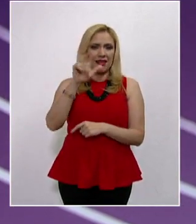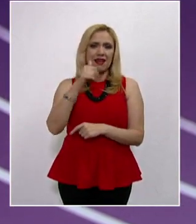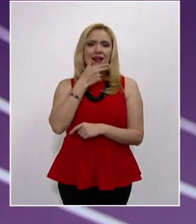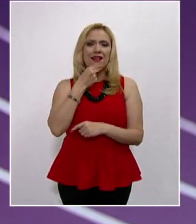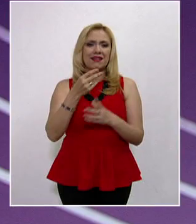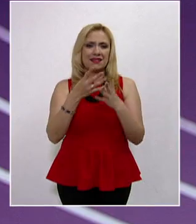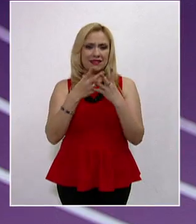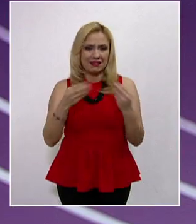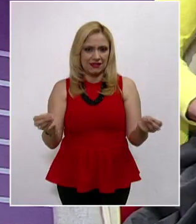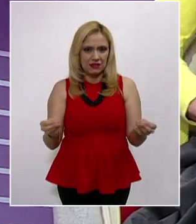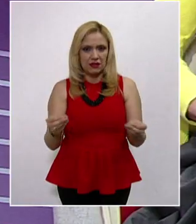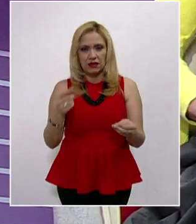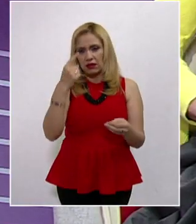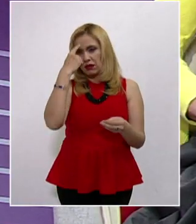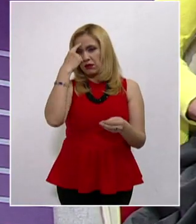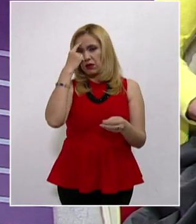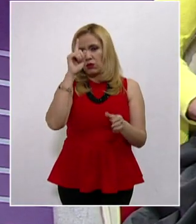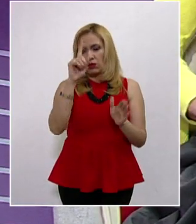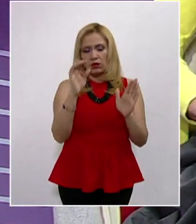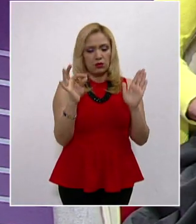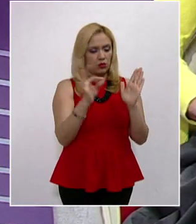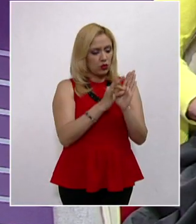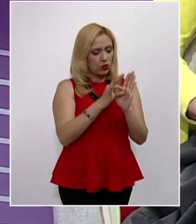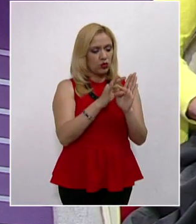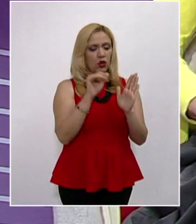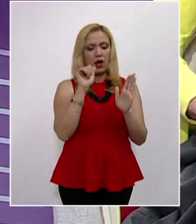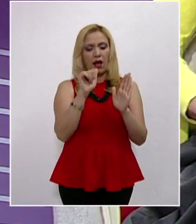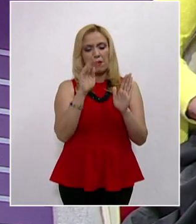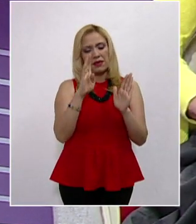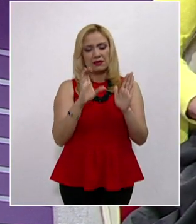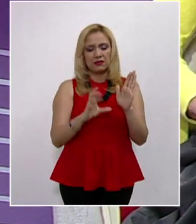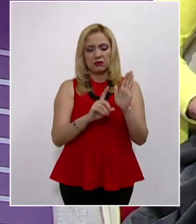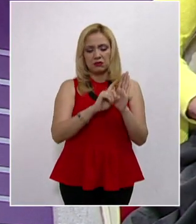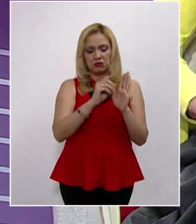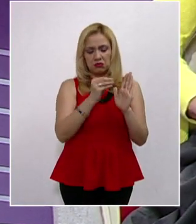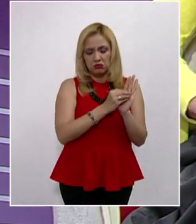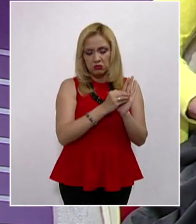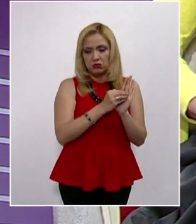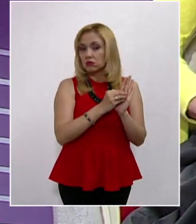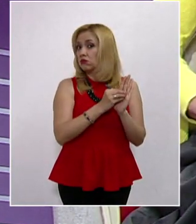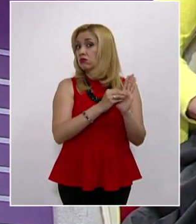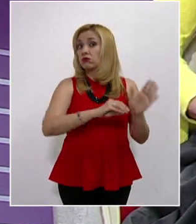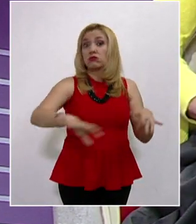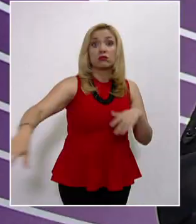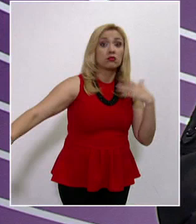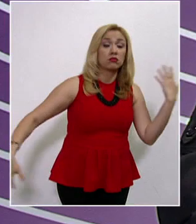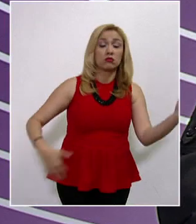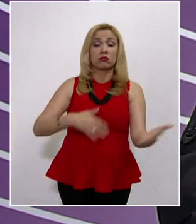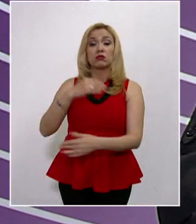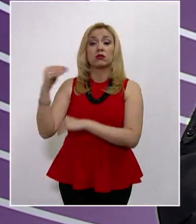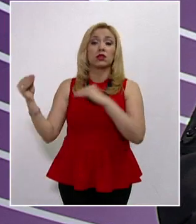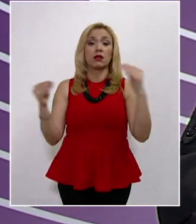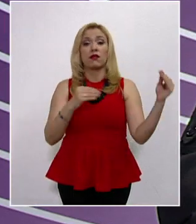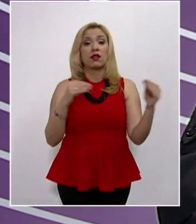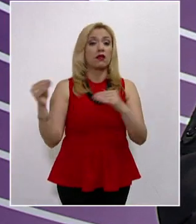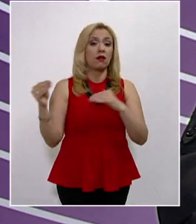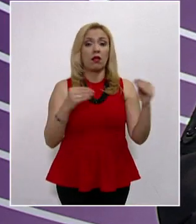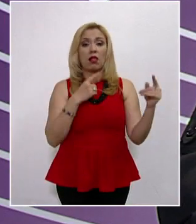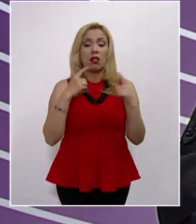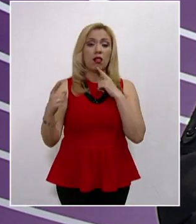se planteaba una fracción con un inciso en particular, al final del día terminó generando un debate mucho más amplio sobre la carga del fuero